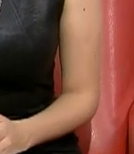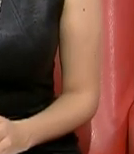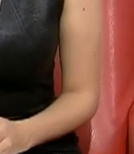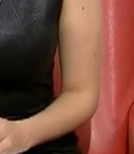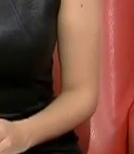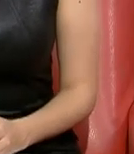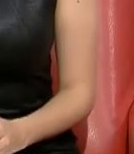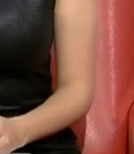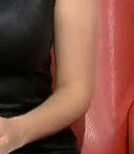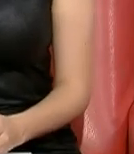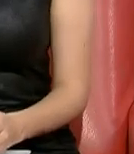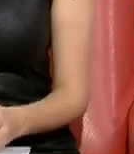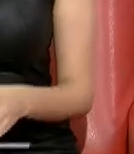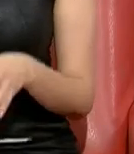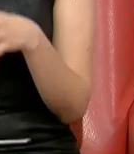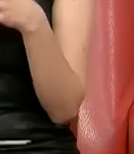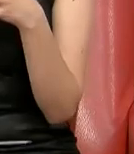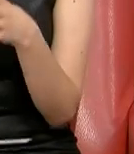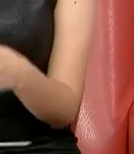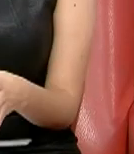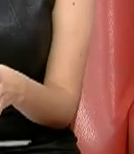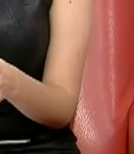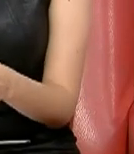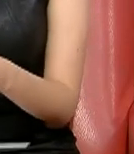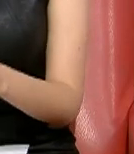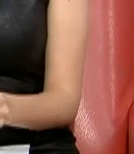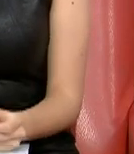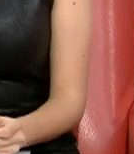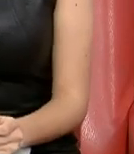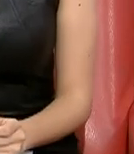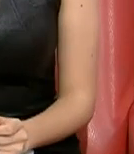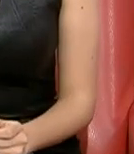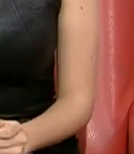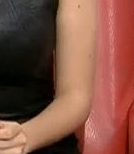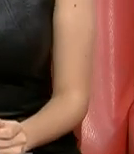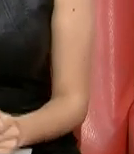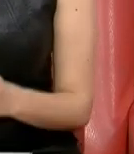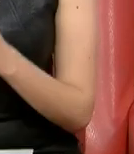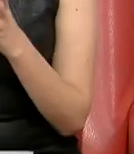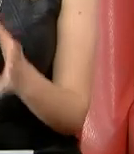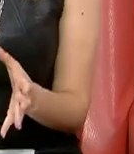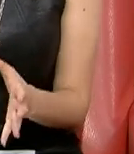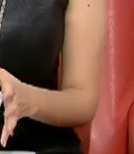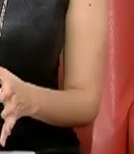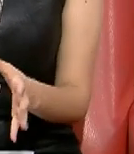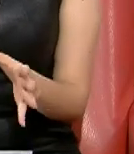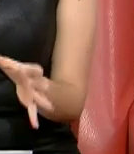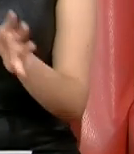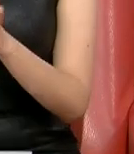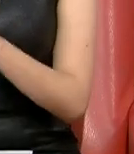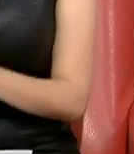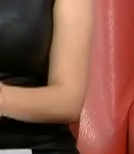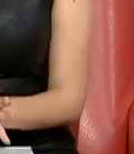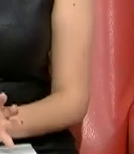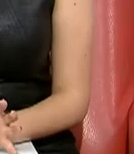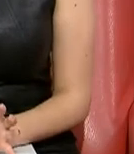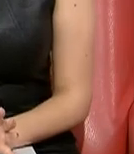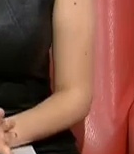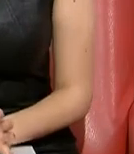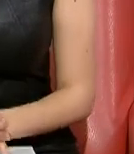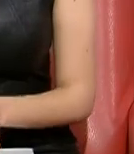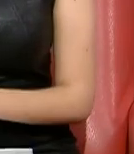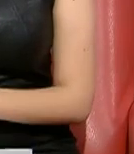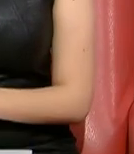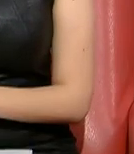muy específicos y por eso se cree que estas inversiones también pudieron pues influir en cómo estas